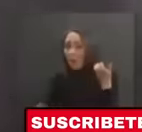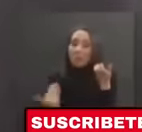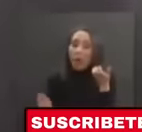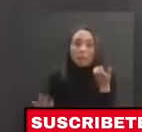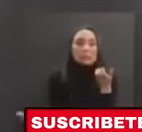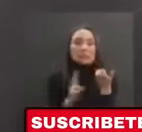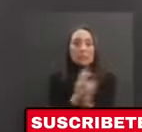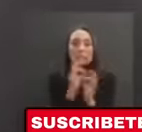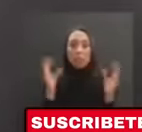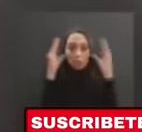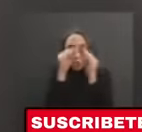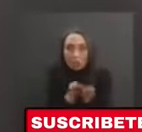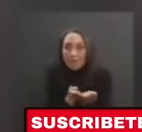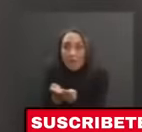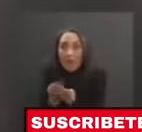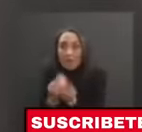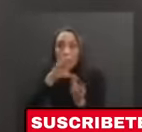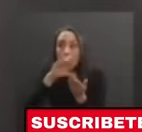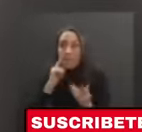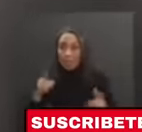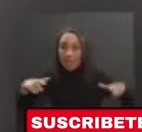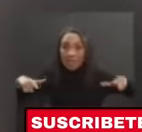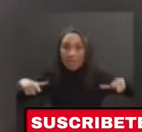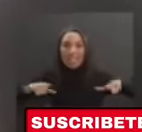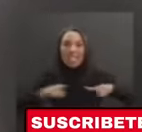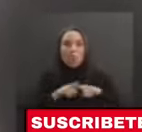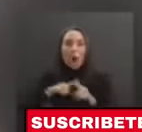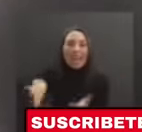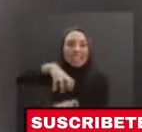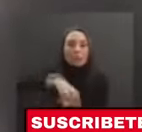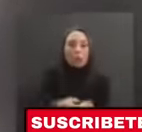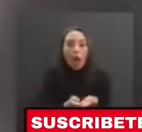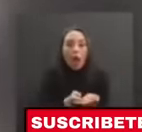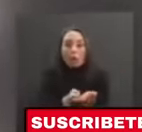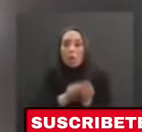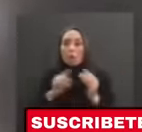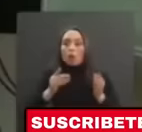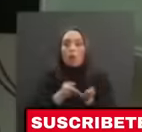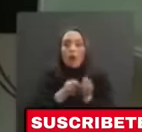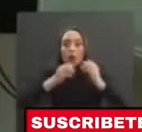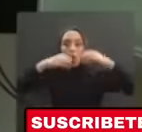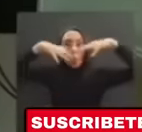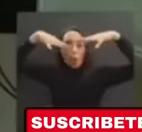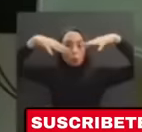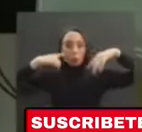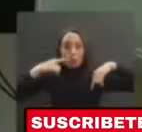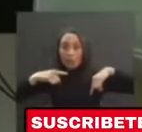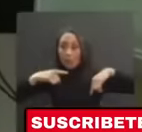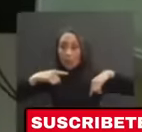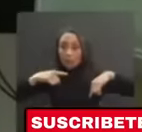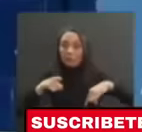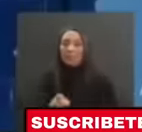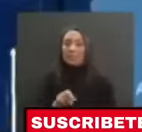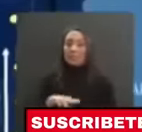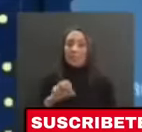De noche, la flota extranjera pareciera ser una ciudad flotante debido a la luminosidad que proyectan. Imagen que desde Cernapesca